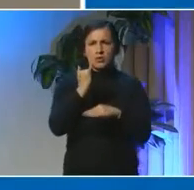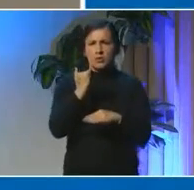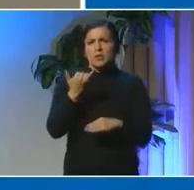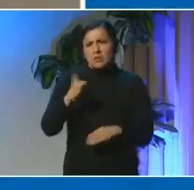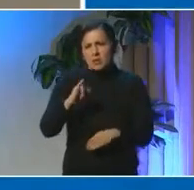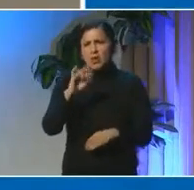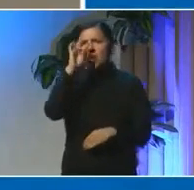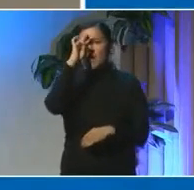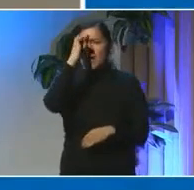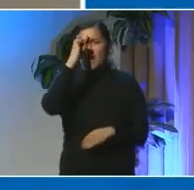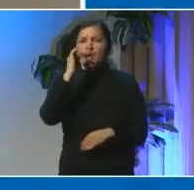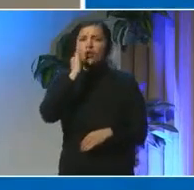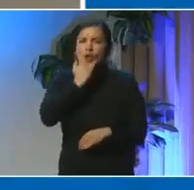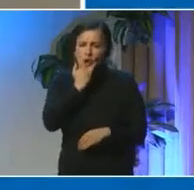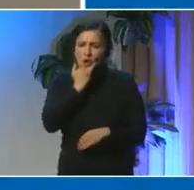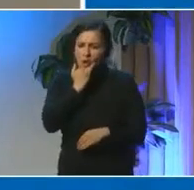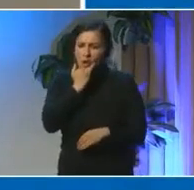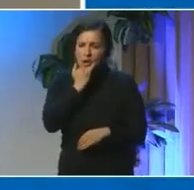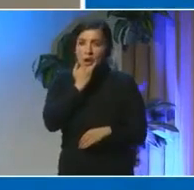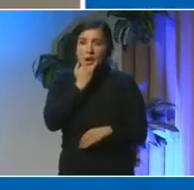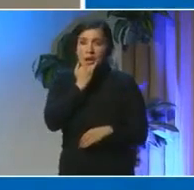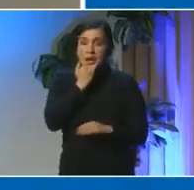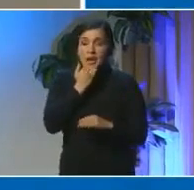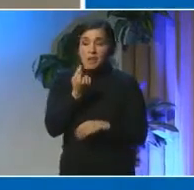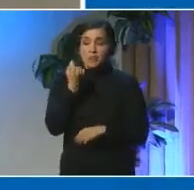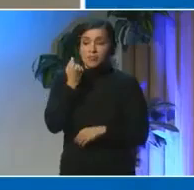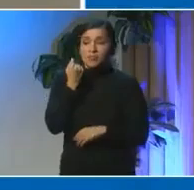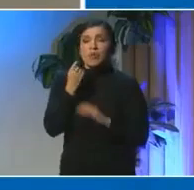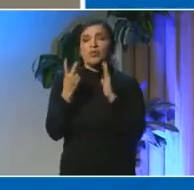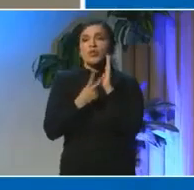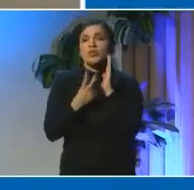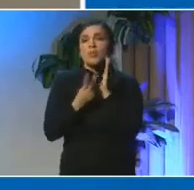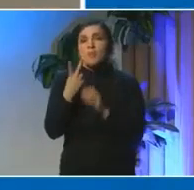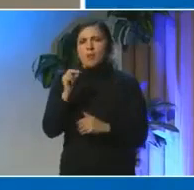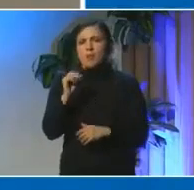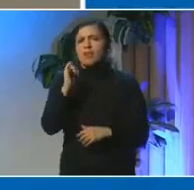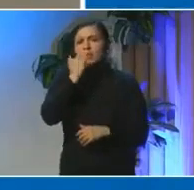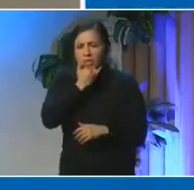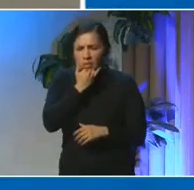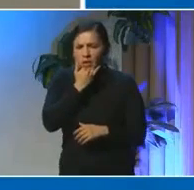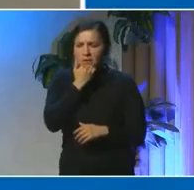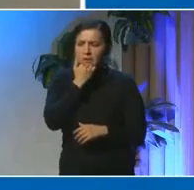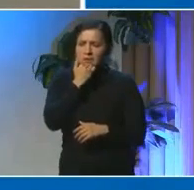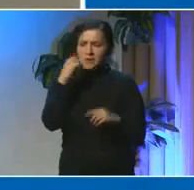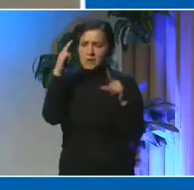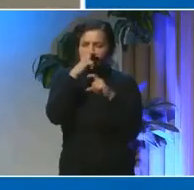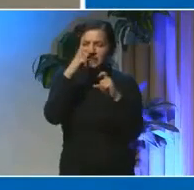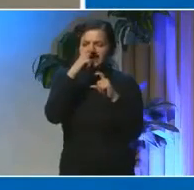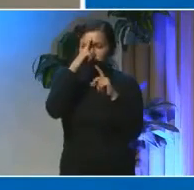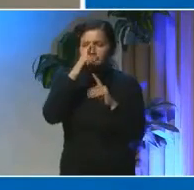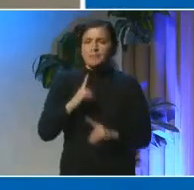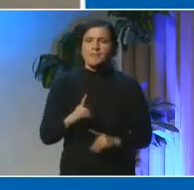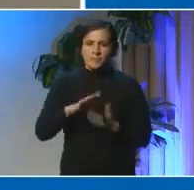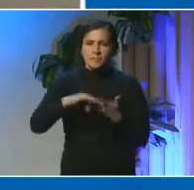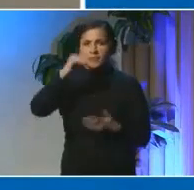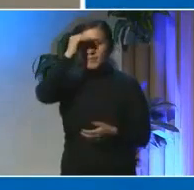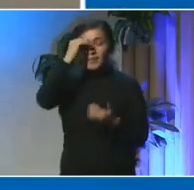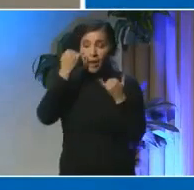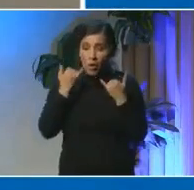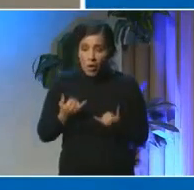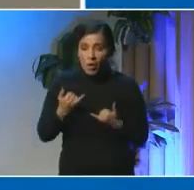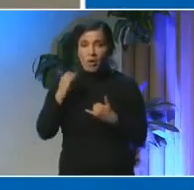y y y tuvimos un error en 2020 y aprendimos de eso y hoy creemos que estamos teniendo eh